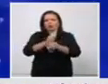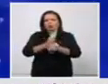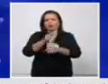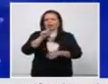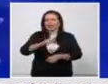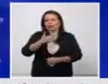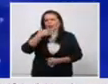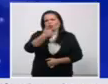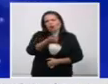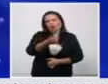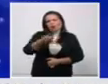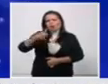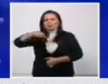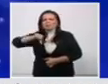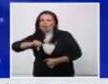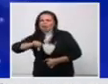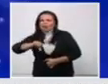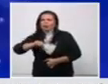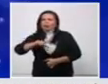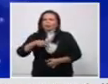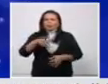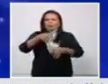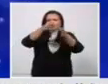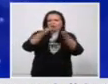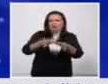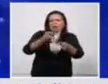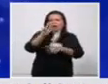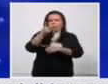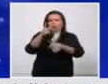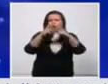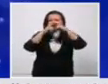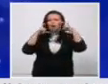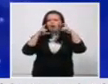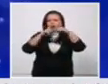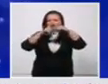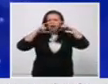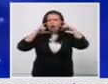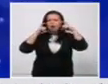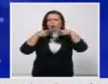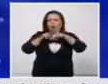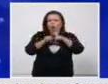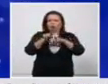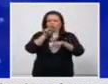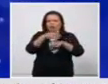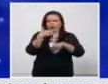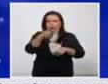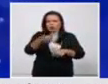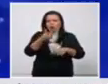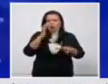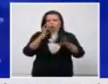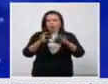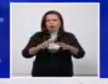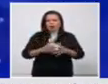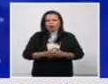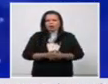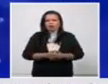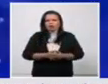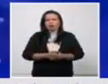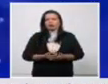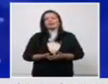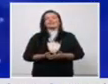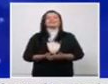si es verdad que representa y constituye un beneficio para cada persona? Sí, hasta Georgina tiene 2 nasobucos